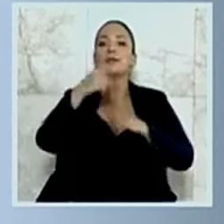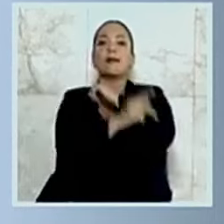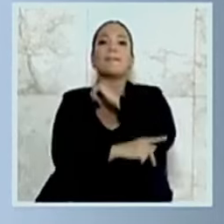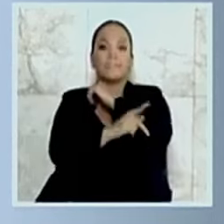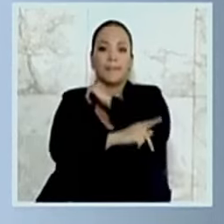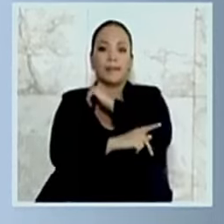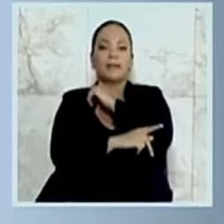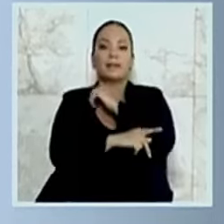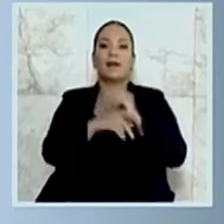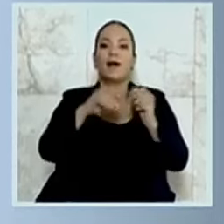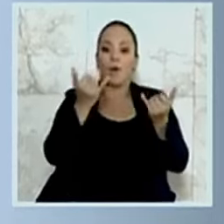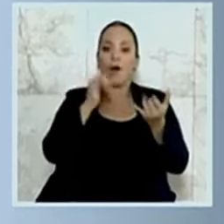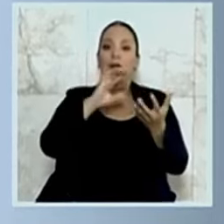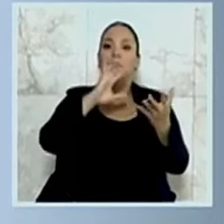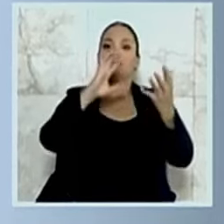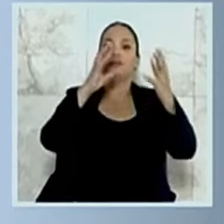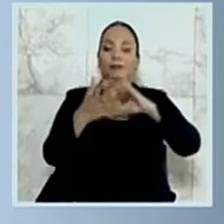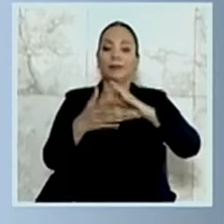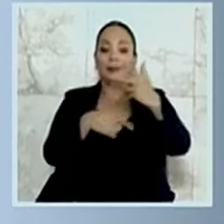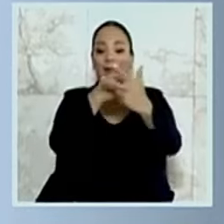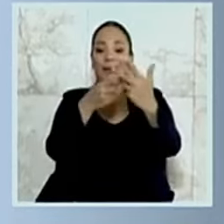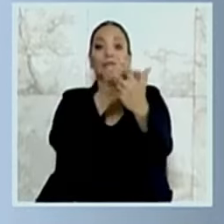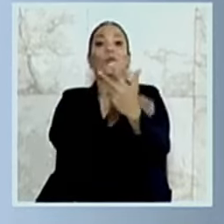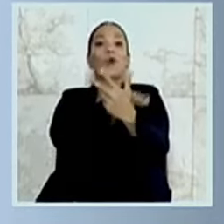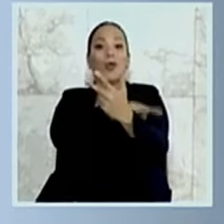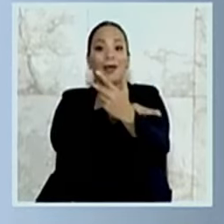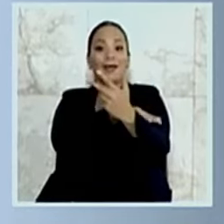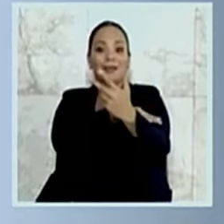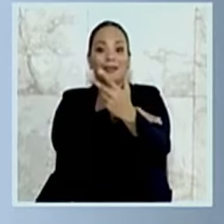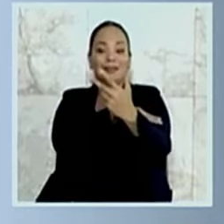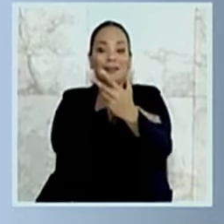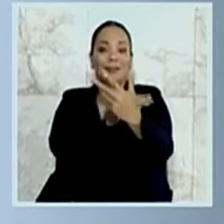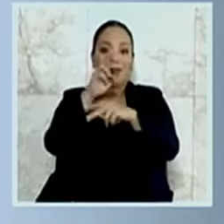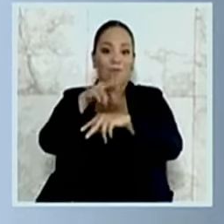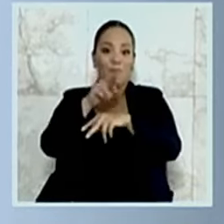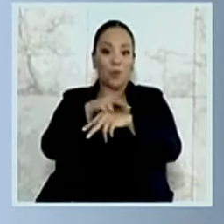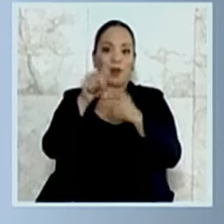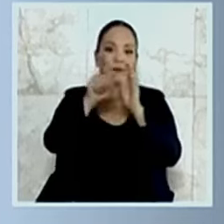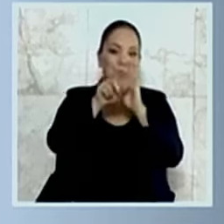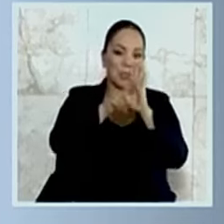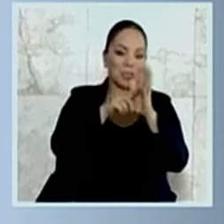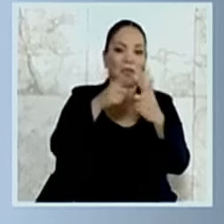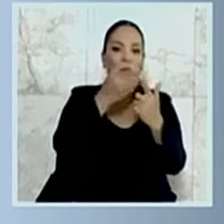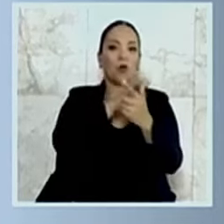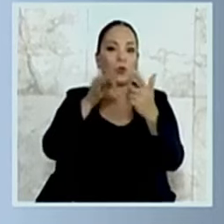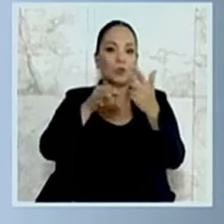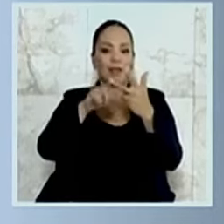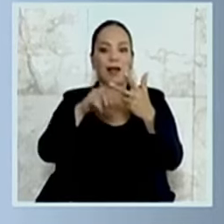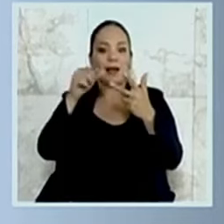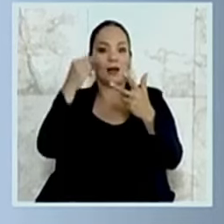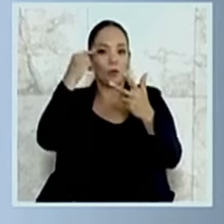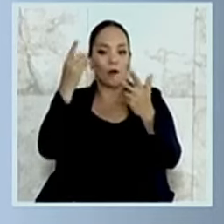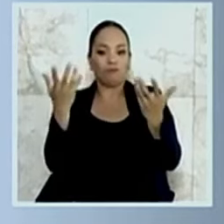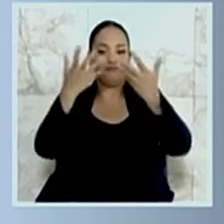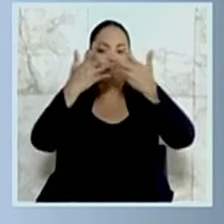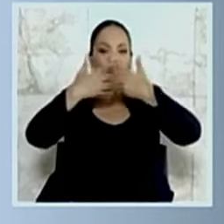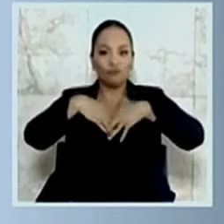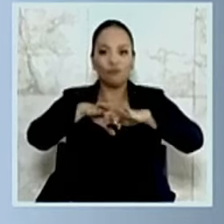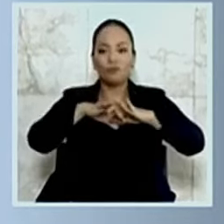guardacostas está activo. Y, señor presidente, cuando usted el día de ayer señalaba que este país cambia